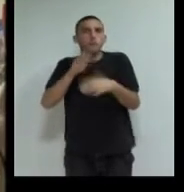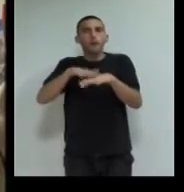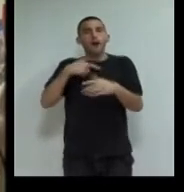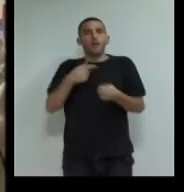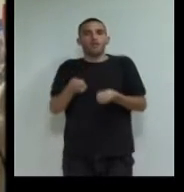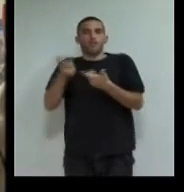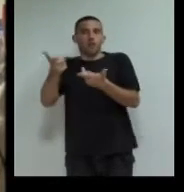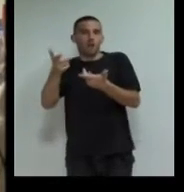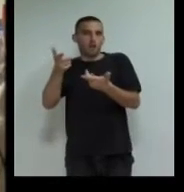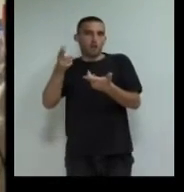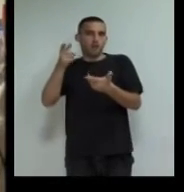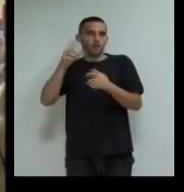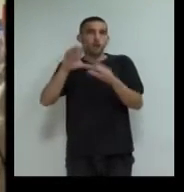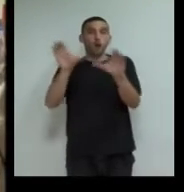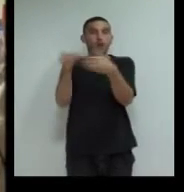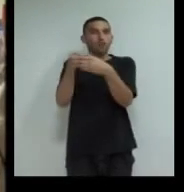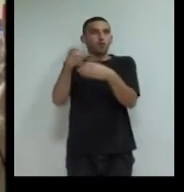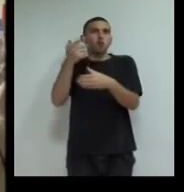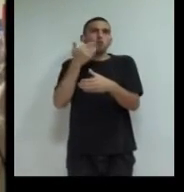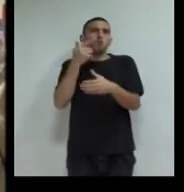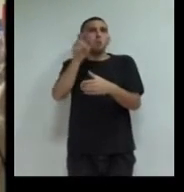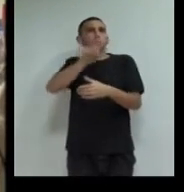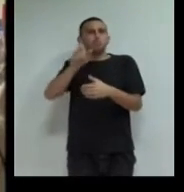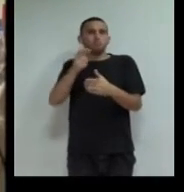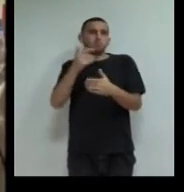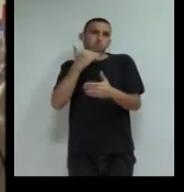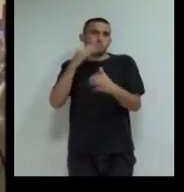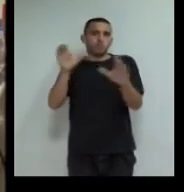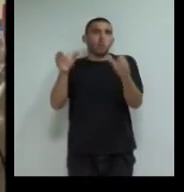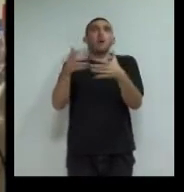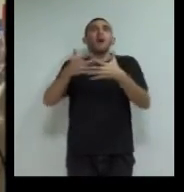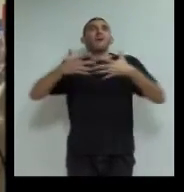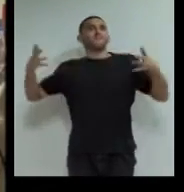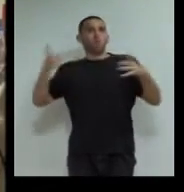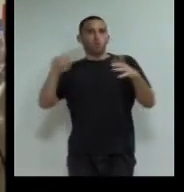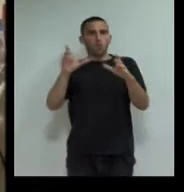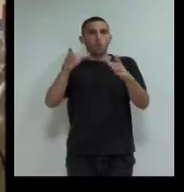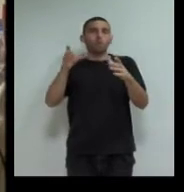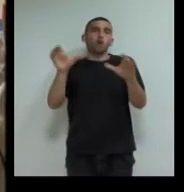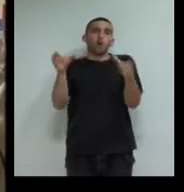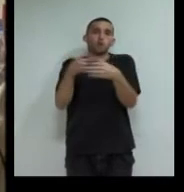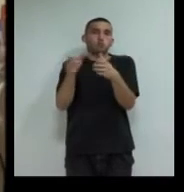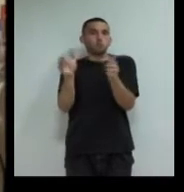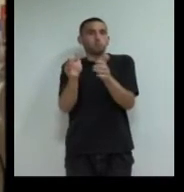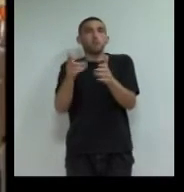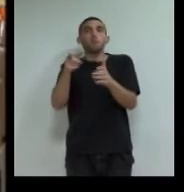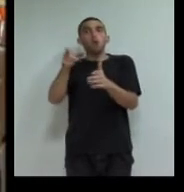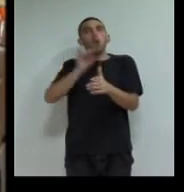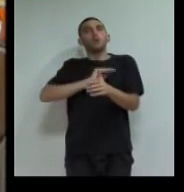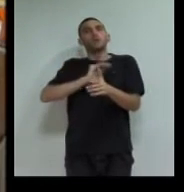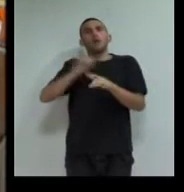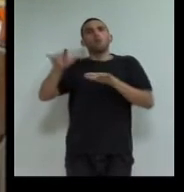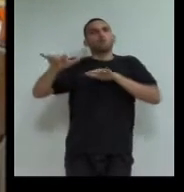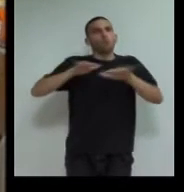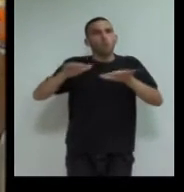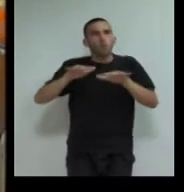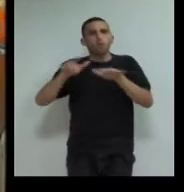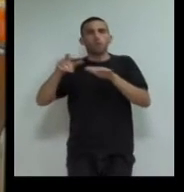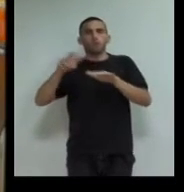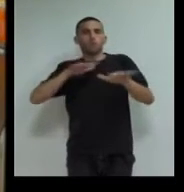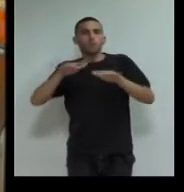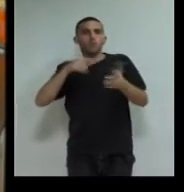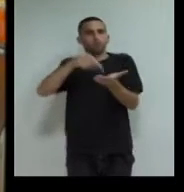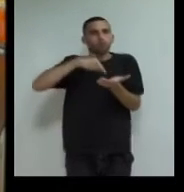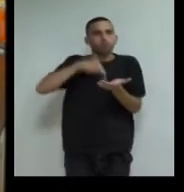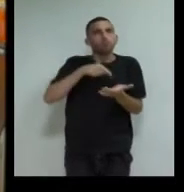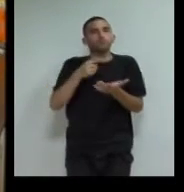ciudad de 200.000 habitantes, con toda la cuenca, los alrededores, etcétera. No es un colectivo excesivamente grande, pero sí es un colectivo muy movilizado. Por lo menos lo